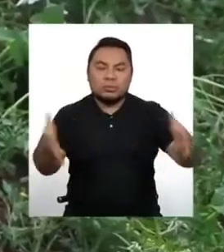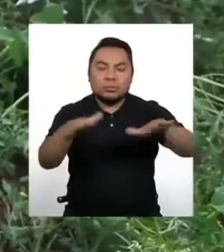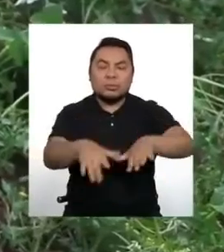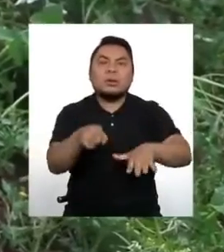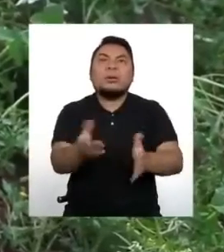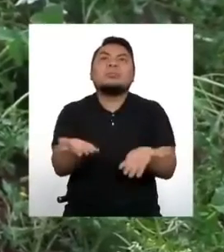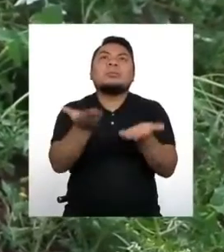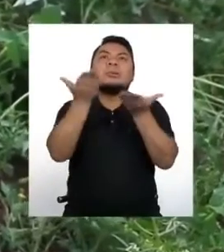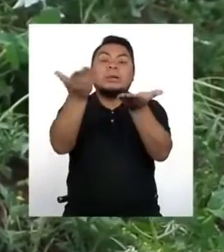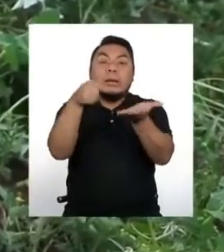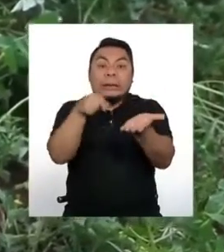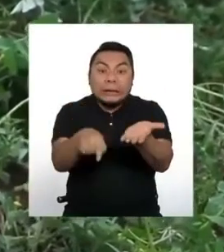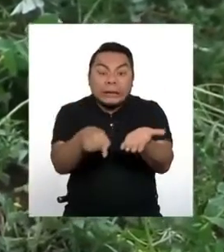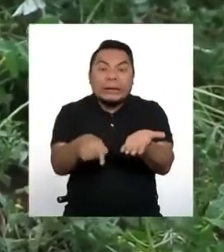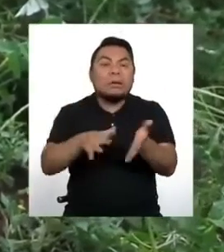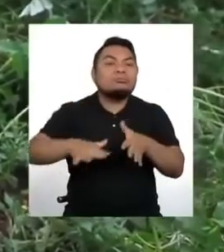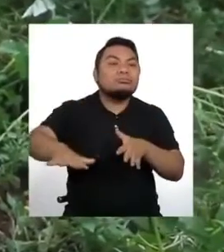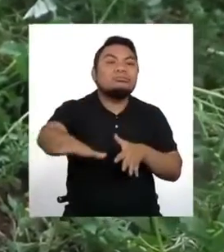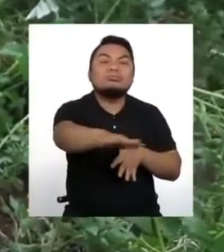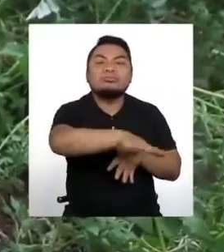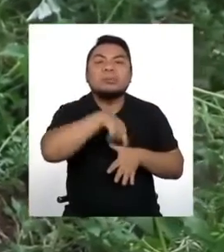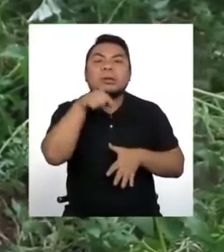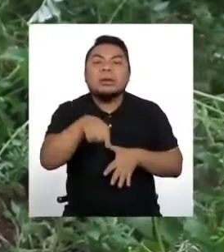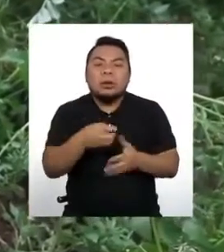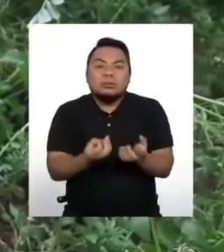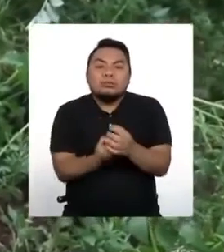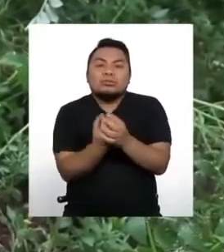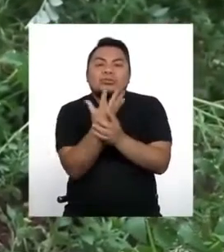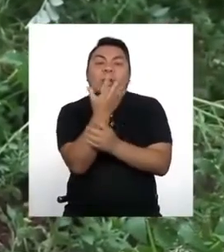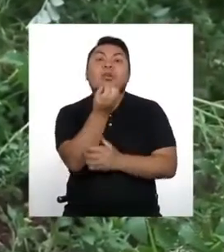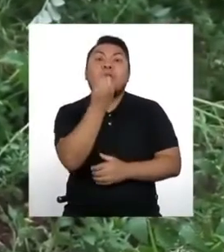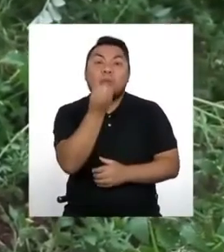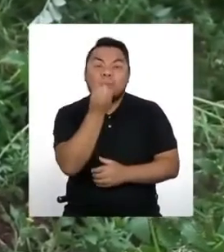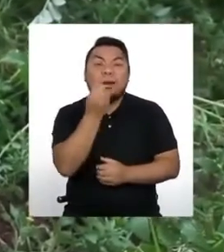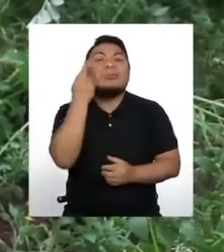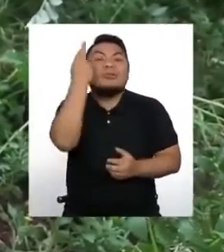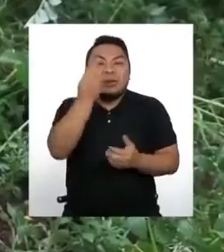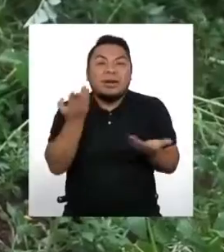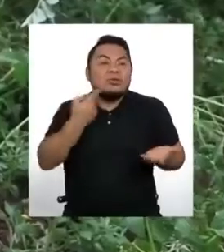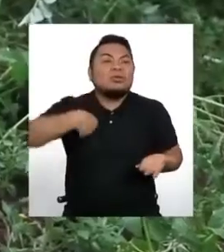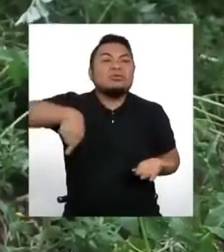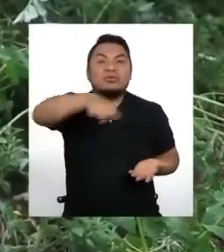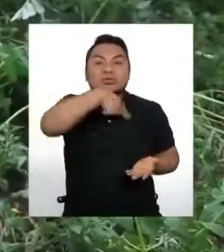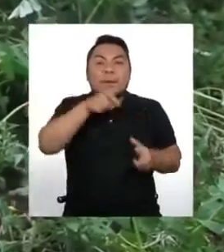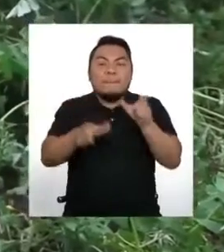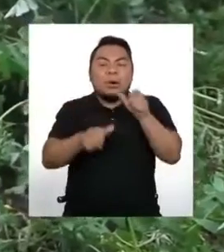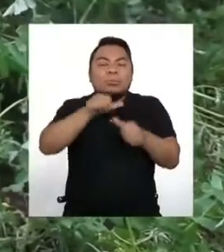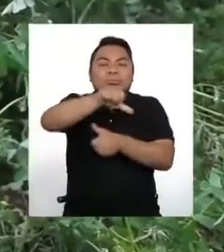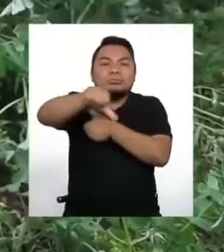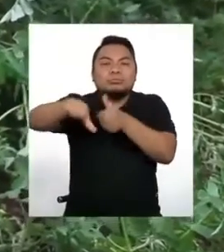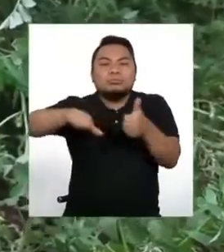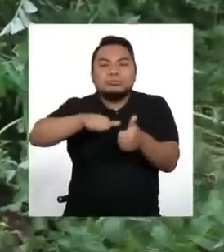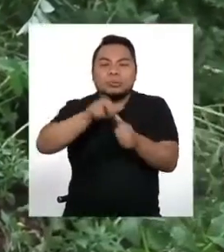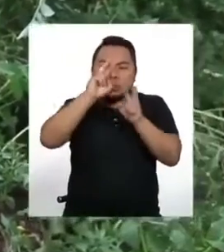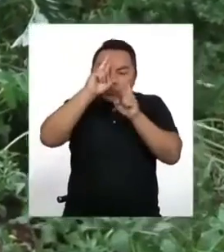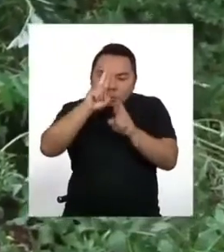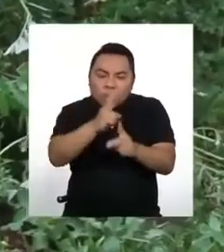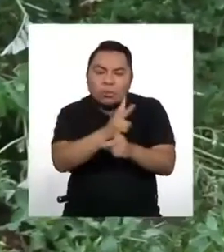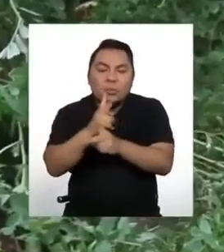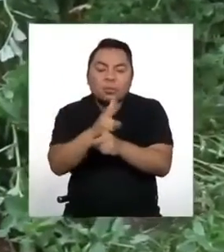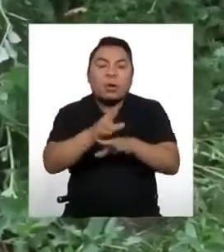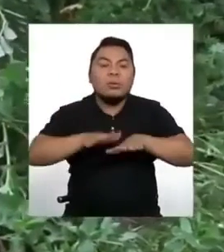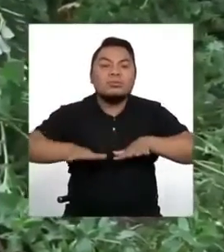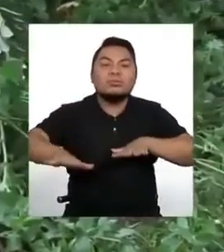polos. ¿Me ayudas? Dale el tiempo necesario para que pueda coger por sí misma o mismo un